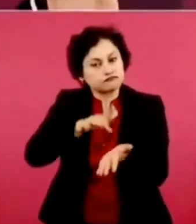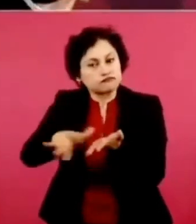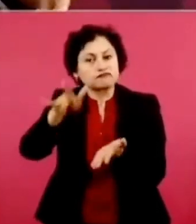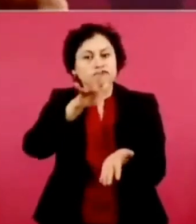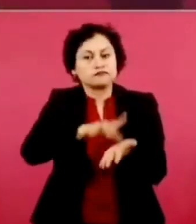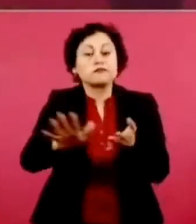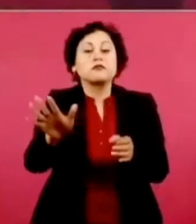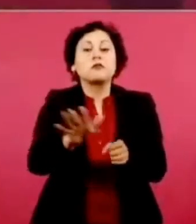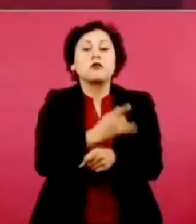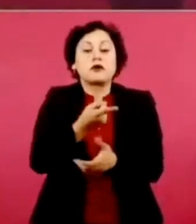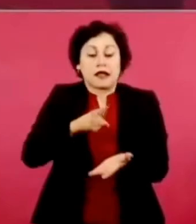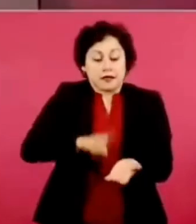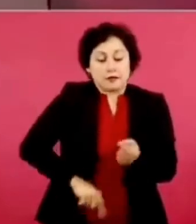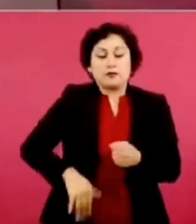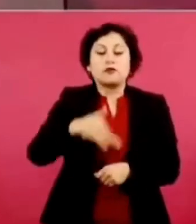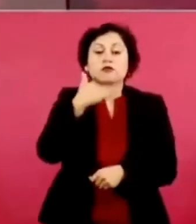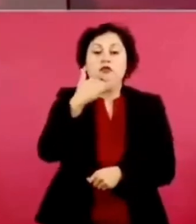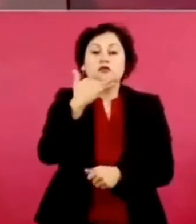estaba